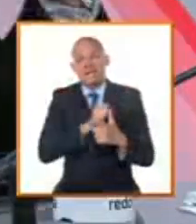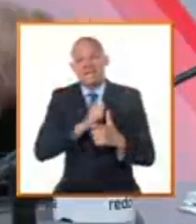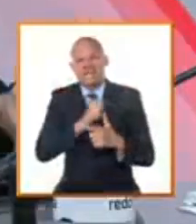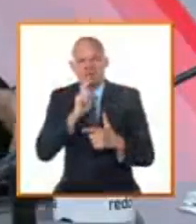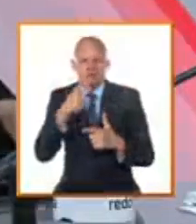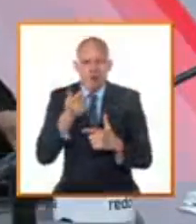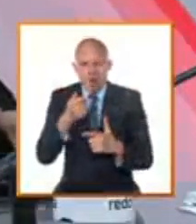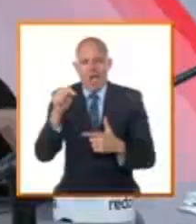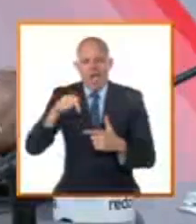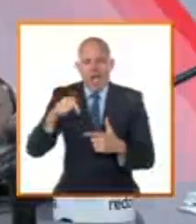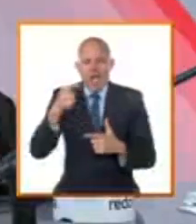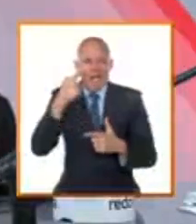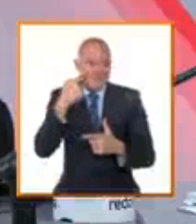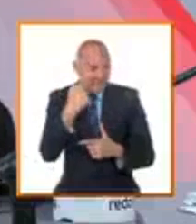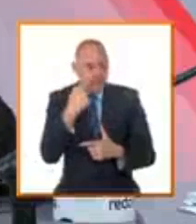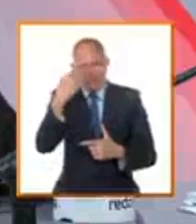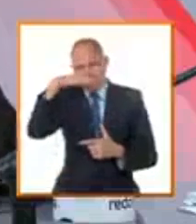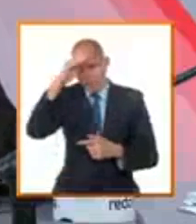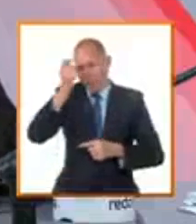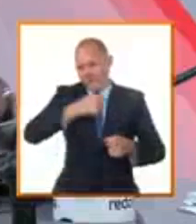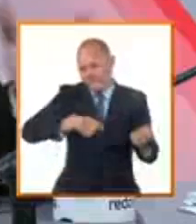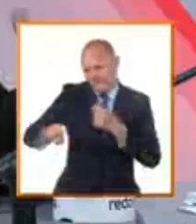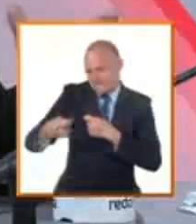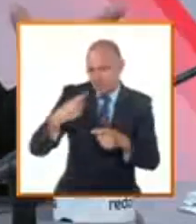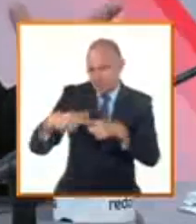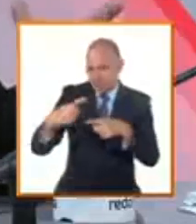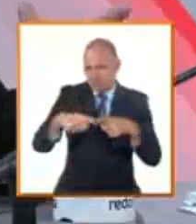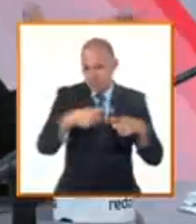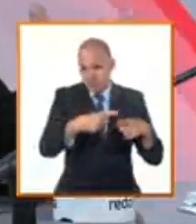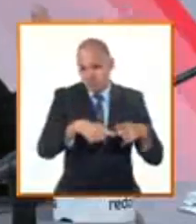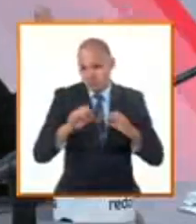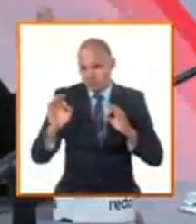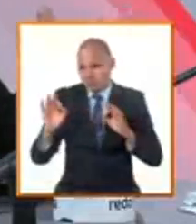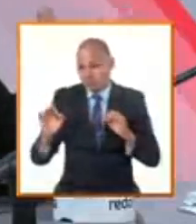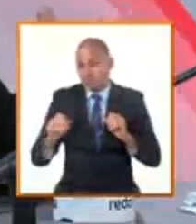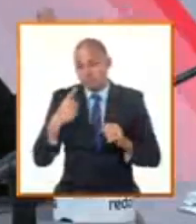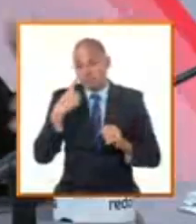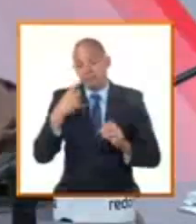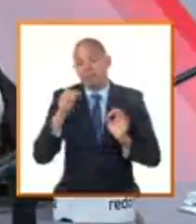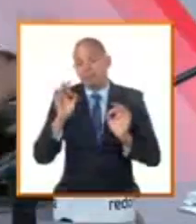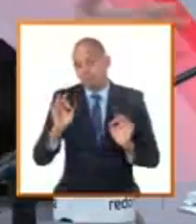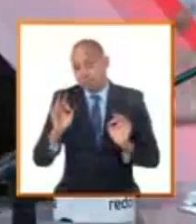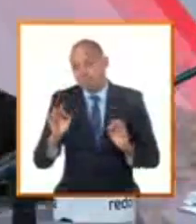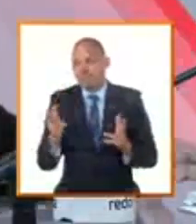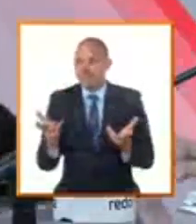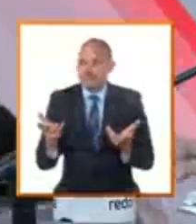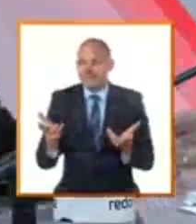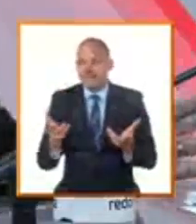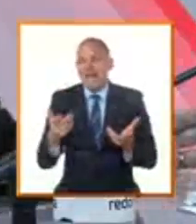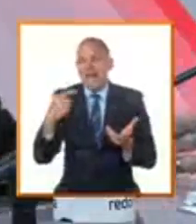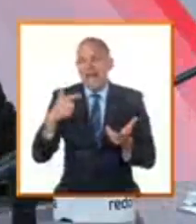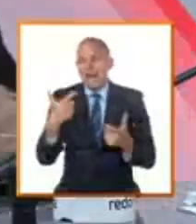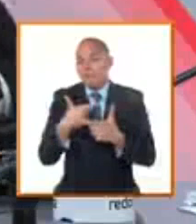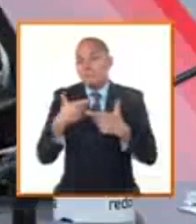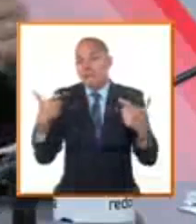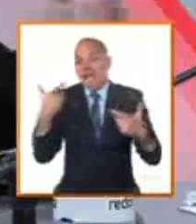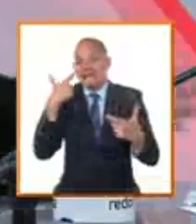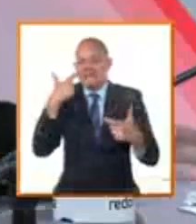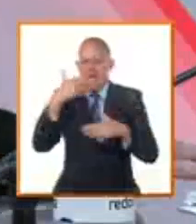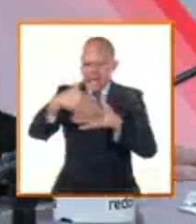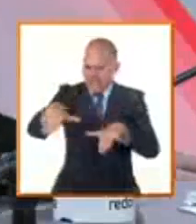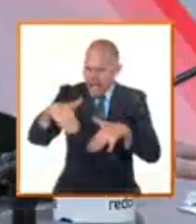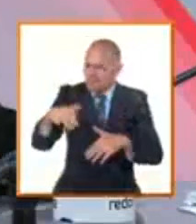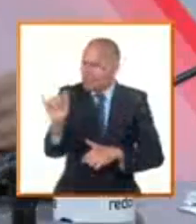mercado casi virgen como es el nuestro. Por supuesto, eso hace también que haya mayor circulación en nuestras calles, que